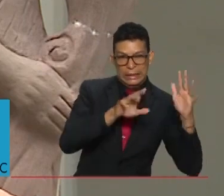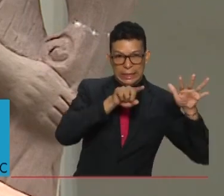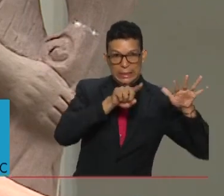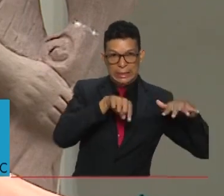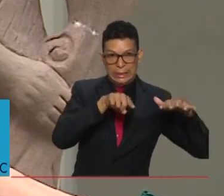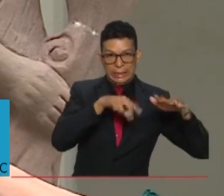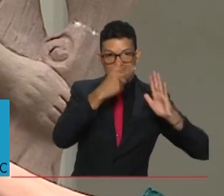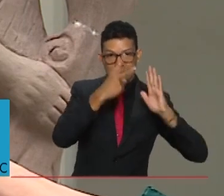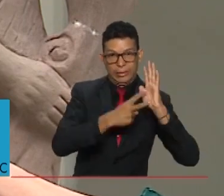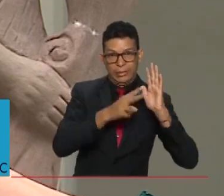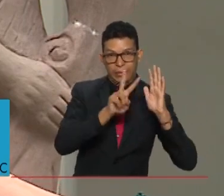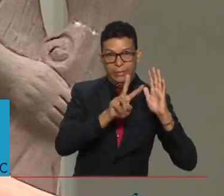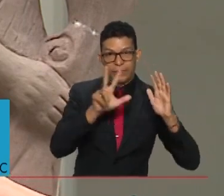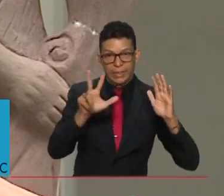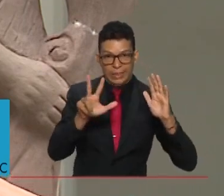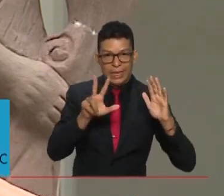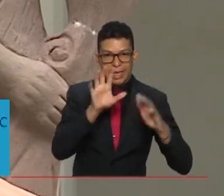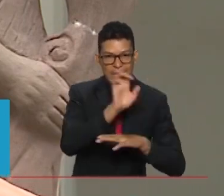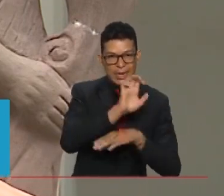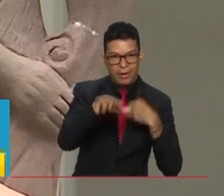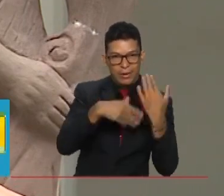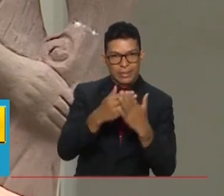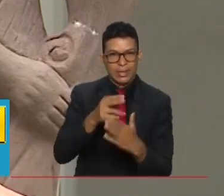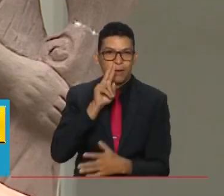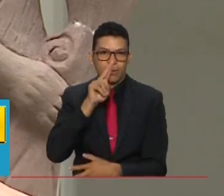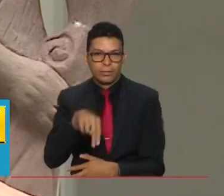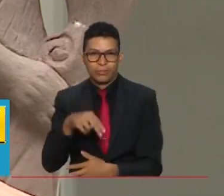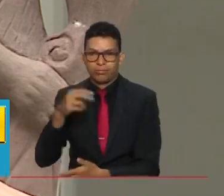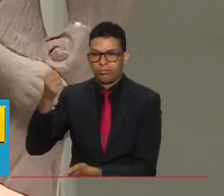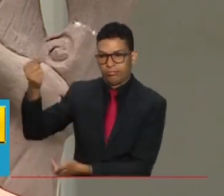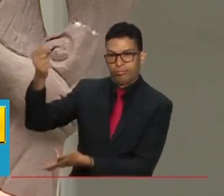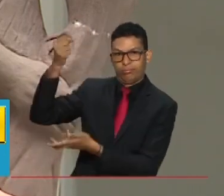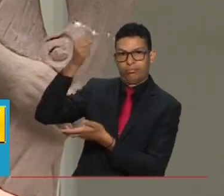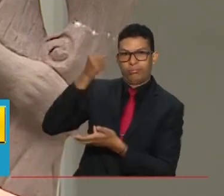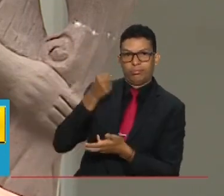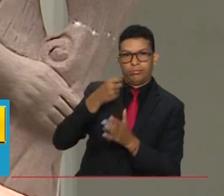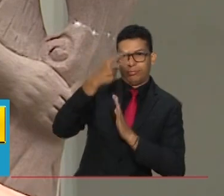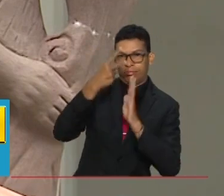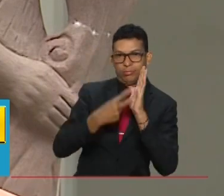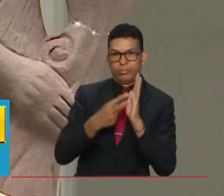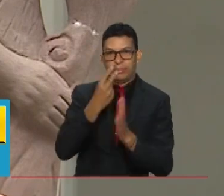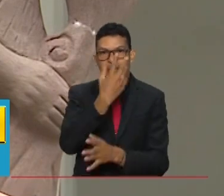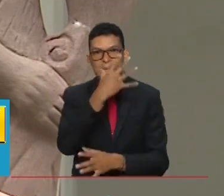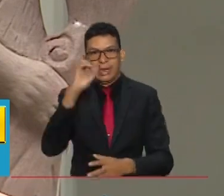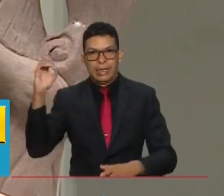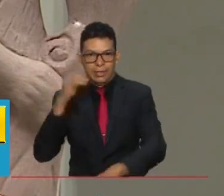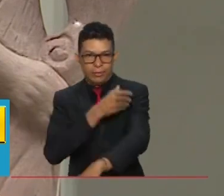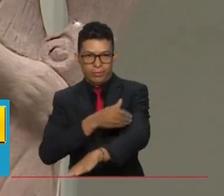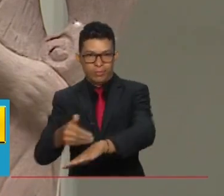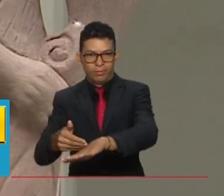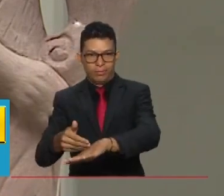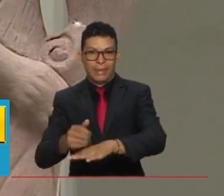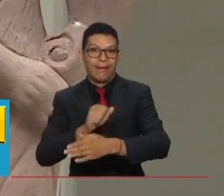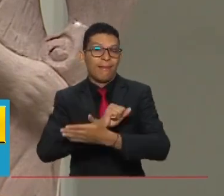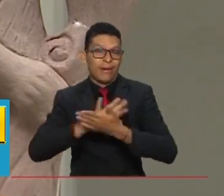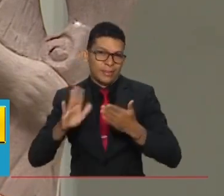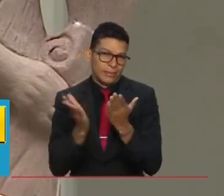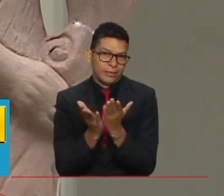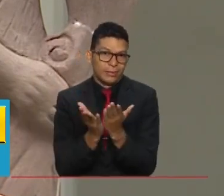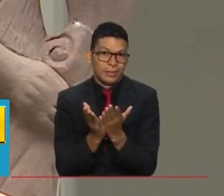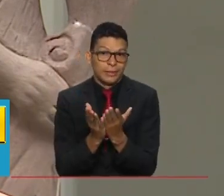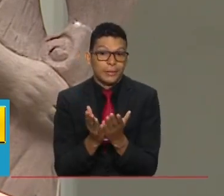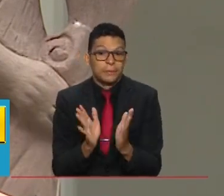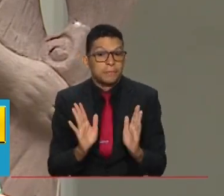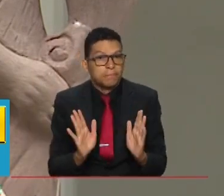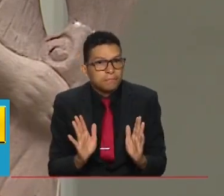2023, nos envió cerca de 2.500 millones de pesos para gratuidad. Lo que alcanzara con los 2.500